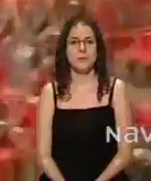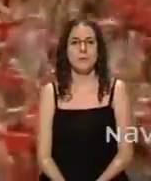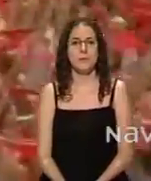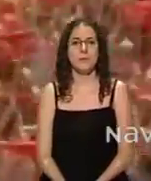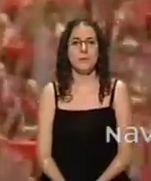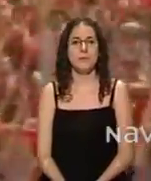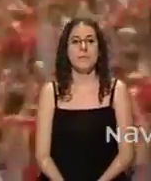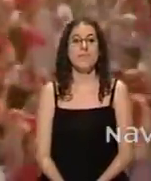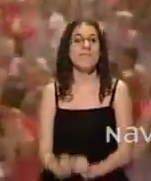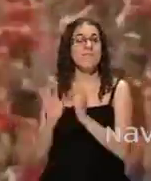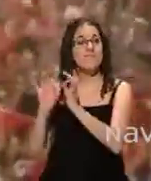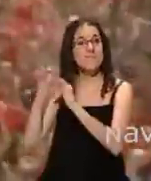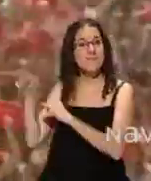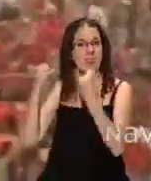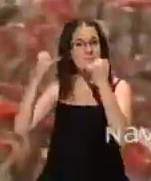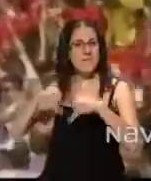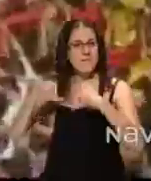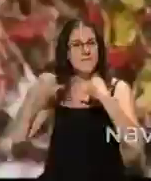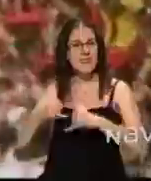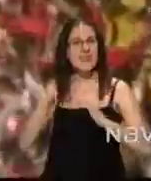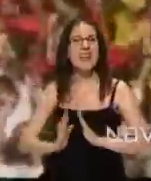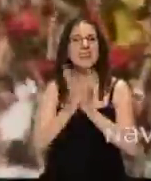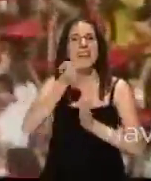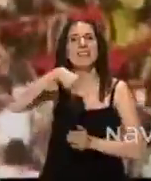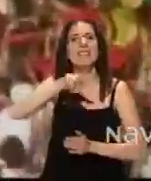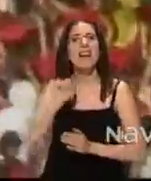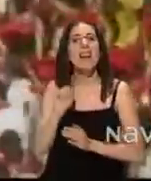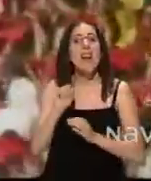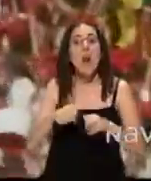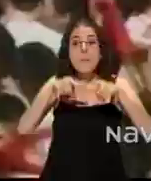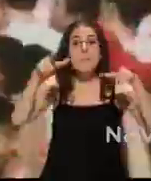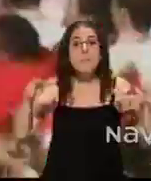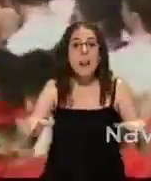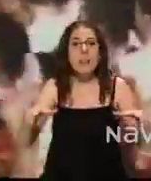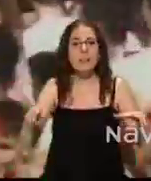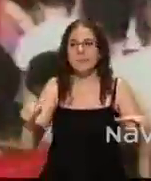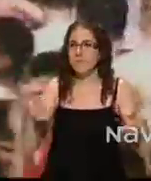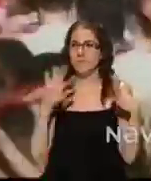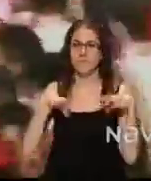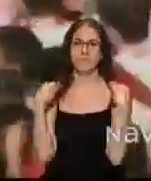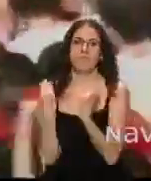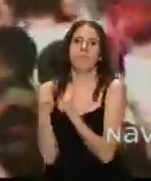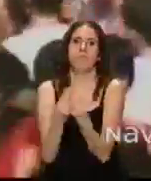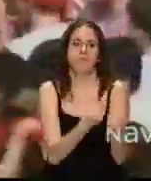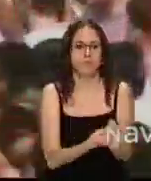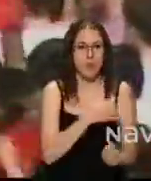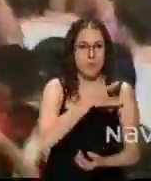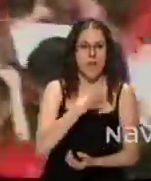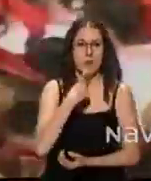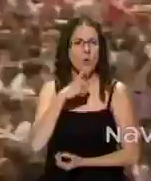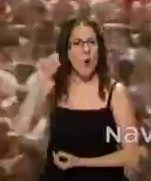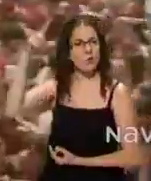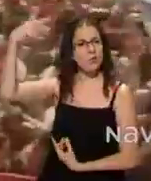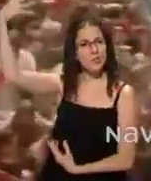¡Viva! Y así han comenzado las fiestas de Santana, con una plaza de los fueros a rebosar, teñida de blanco y rojo y con el sol presente. Un